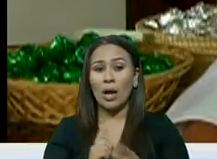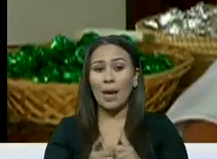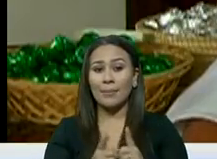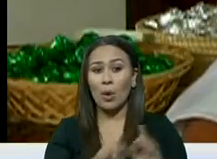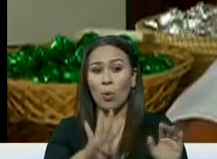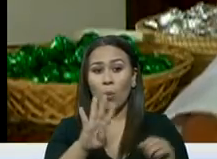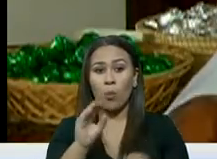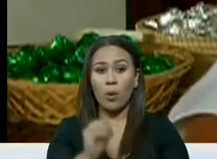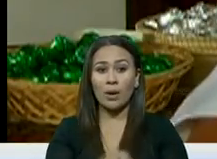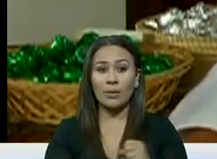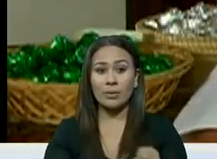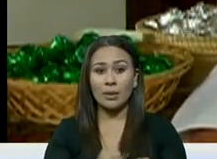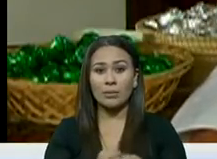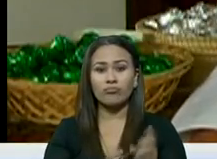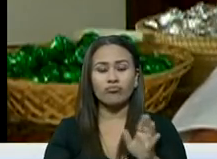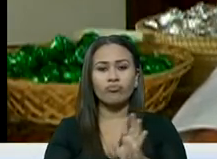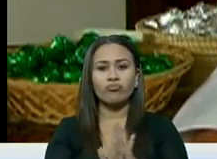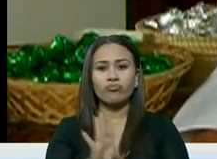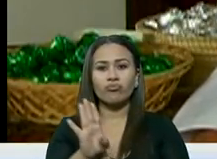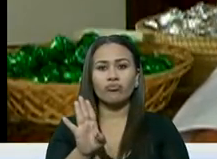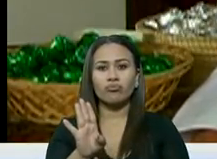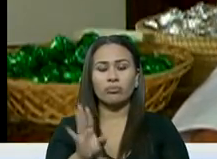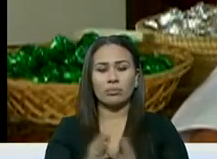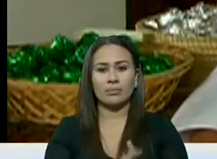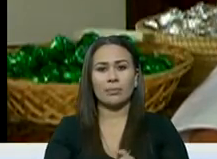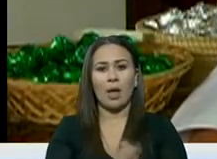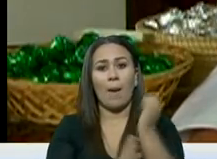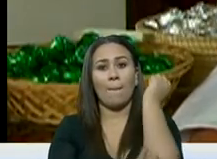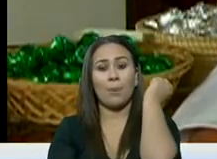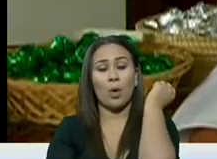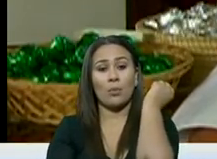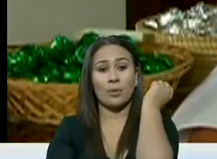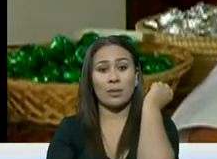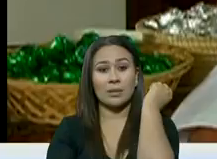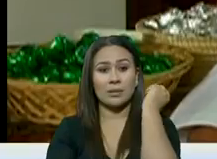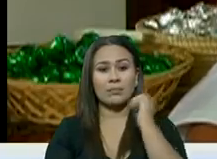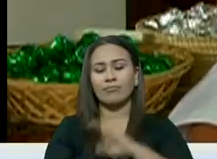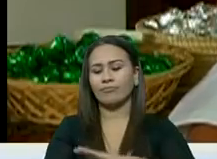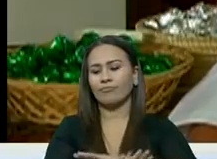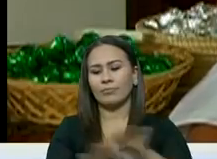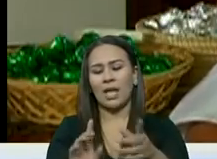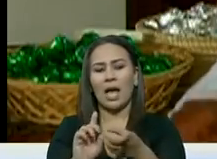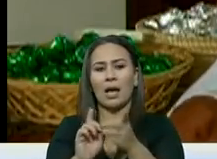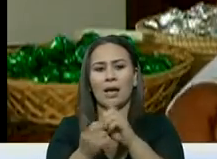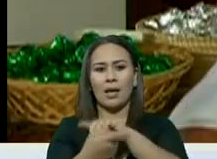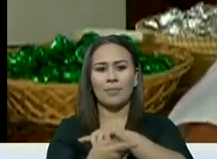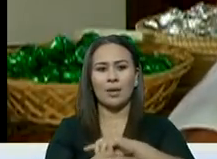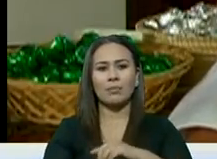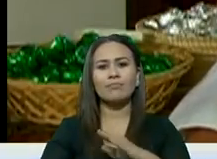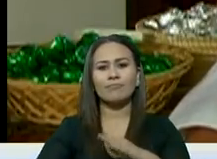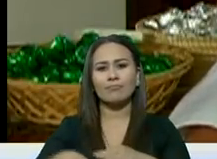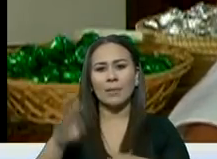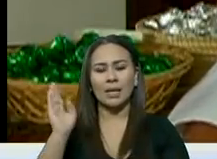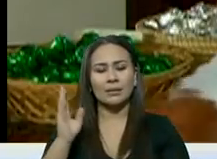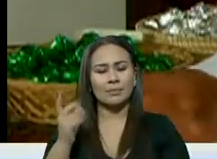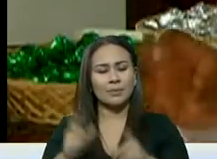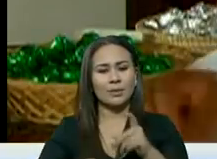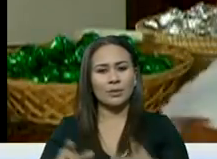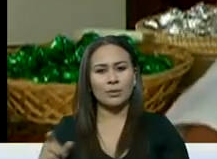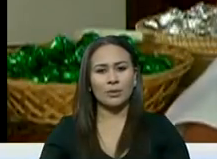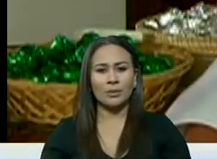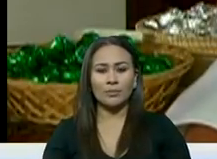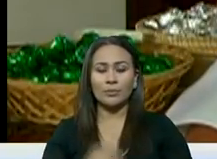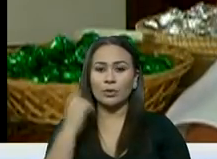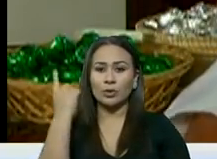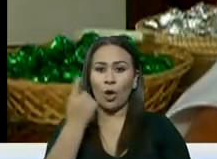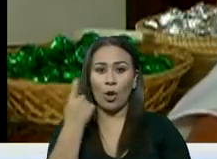años ha sacado prácticamente a la pobreza, ha sacado de la pobreza a la mayor parte de la población, no solo del